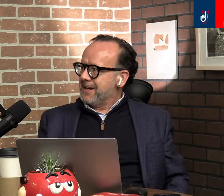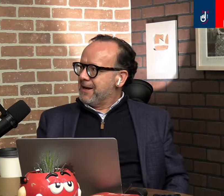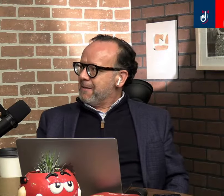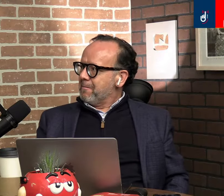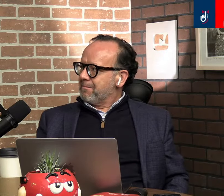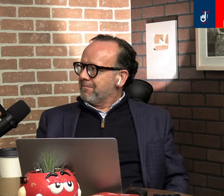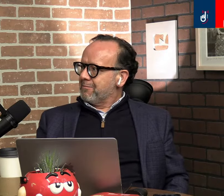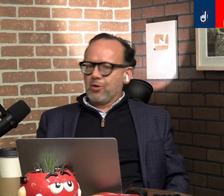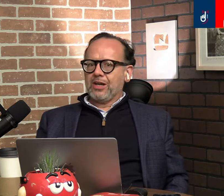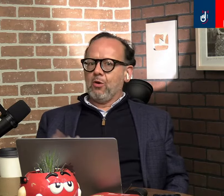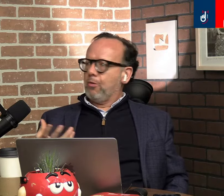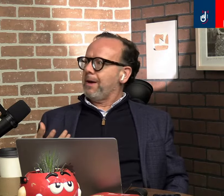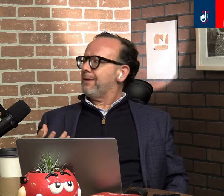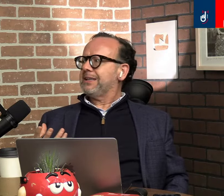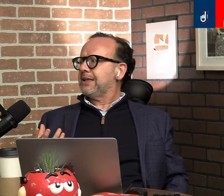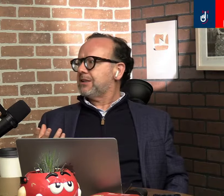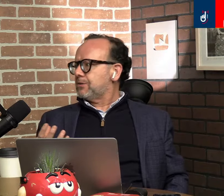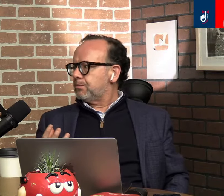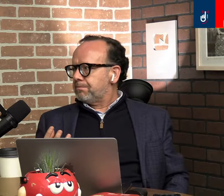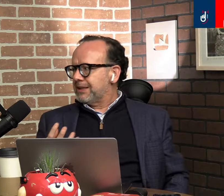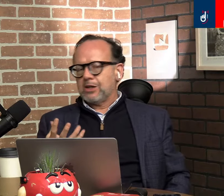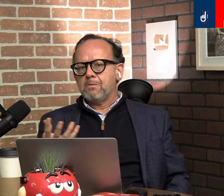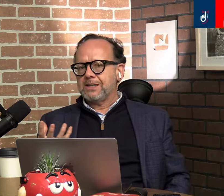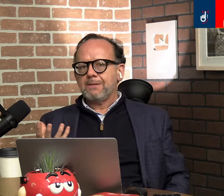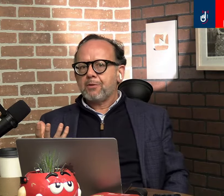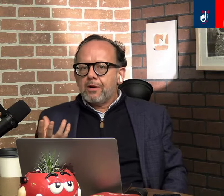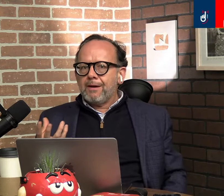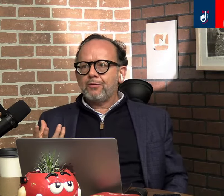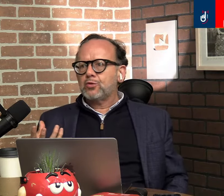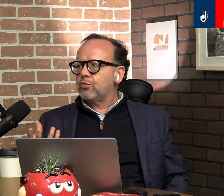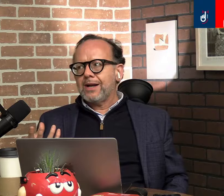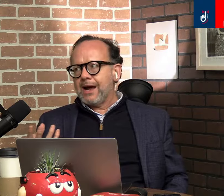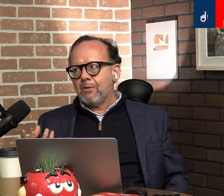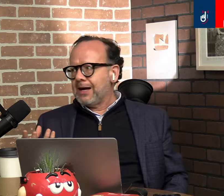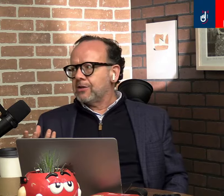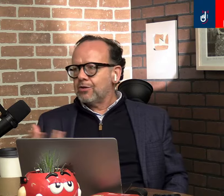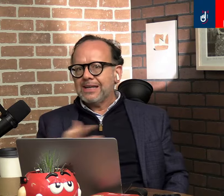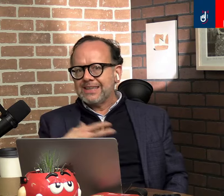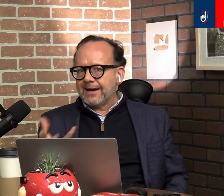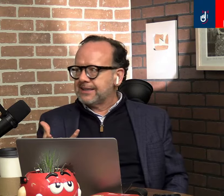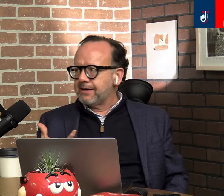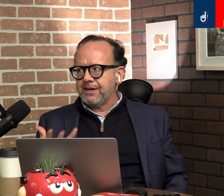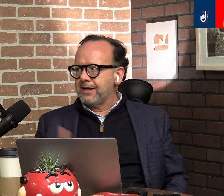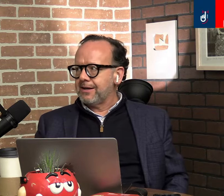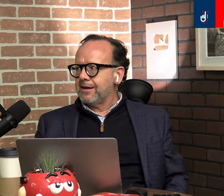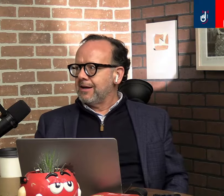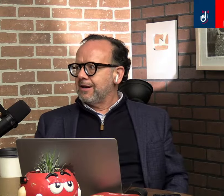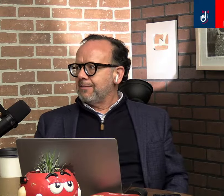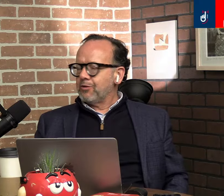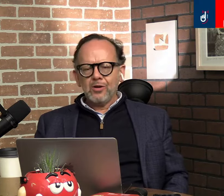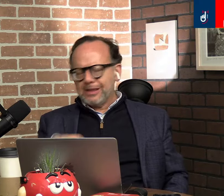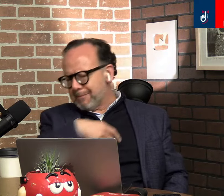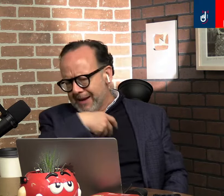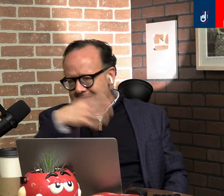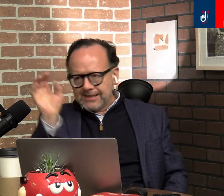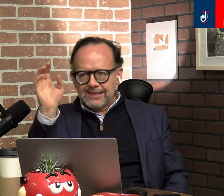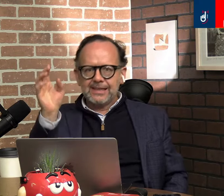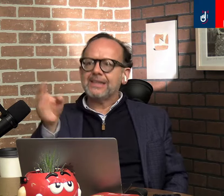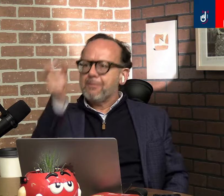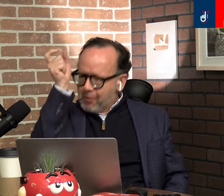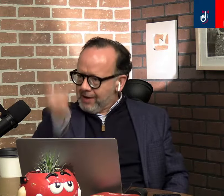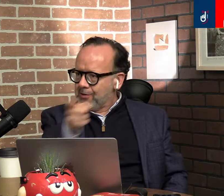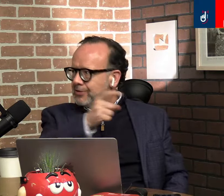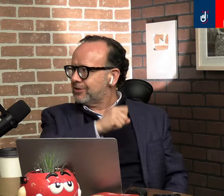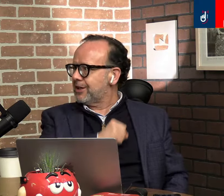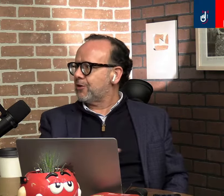Mexicali. Porque obviamente va a ser el problema del futuro, el agua. Son las guerras que vienen. No entre países,